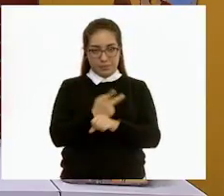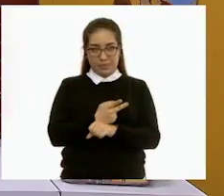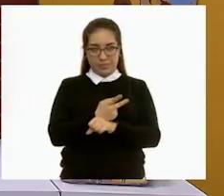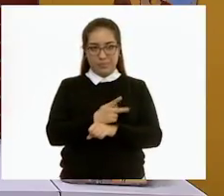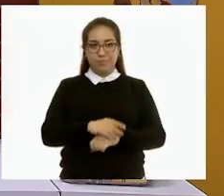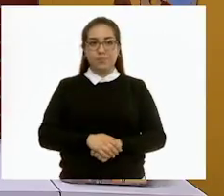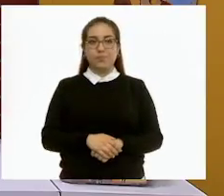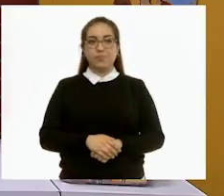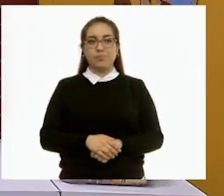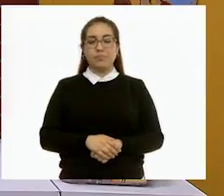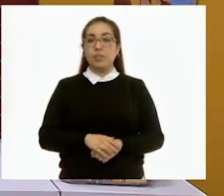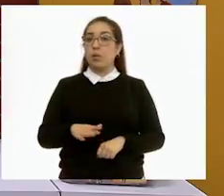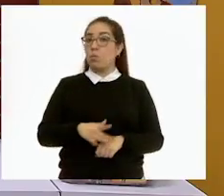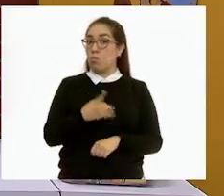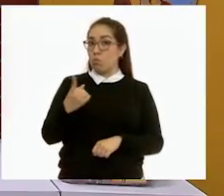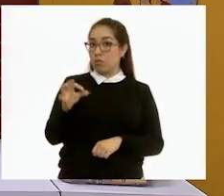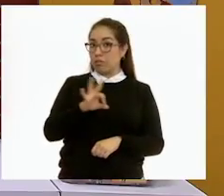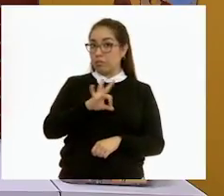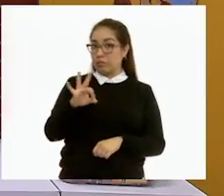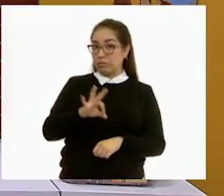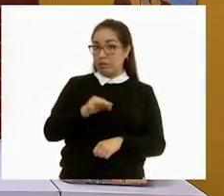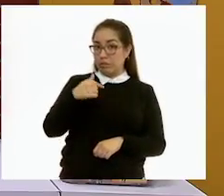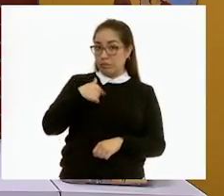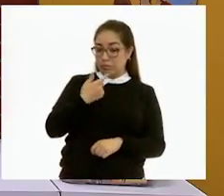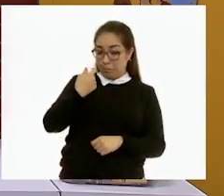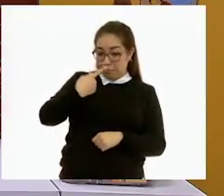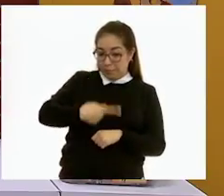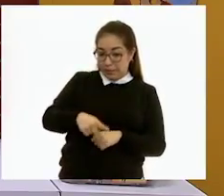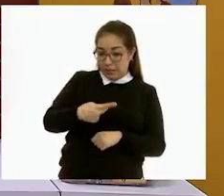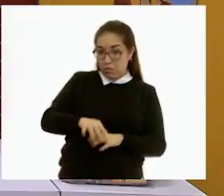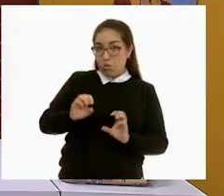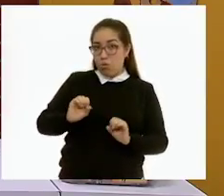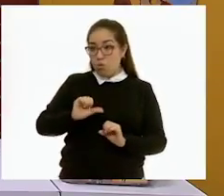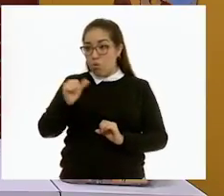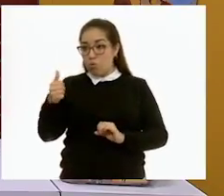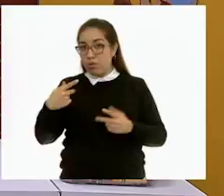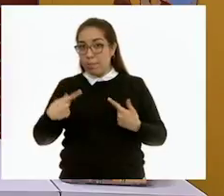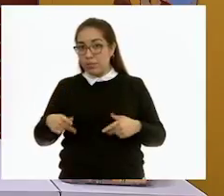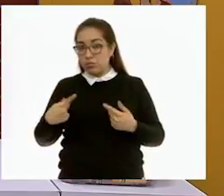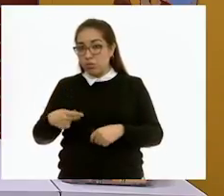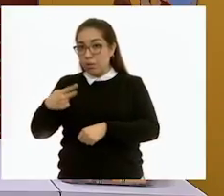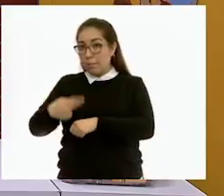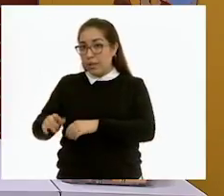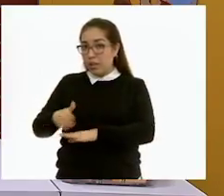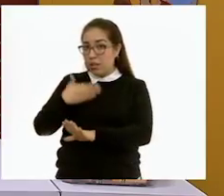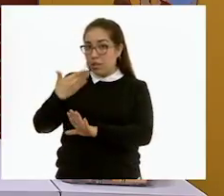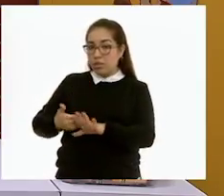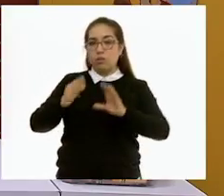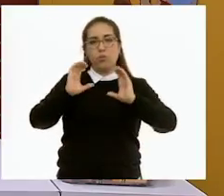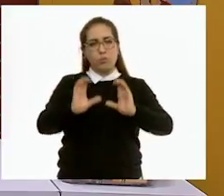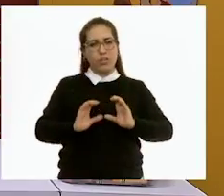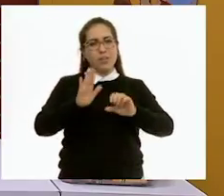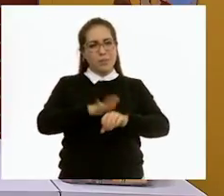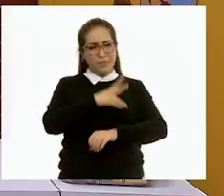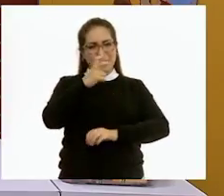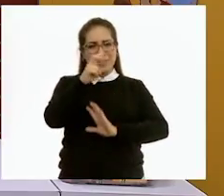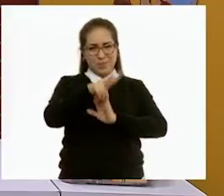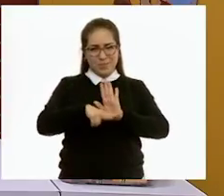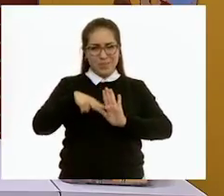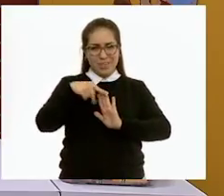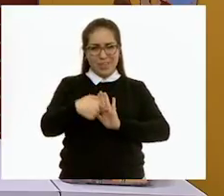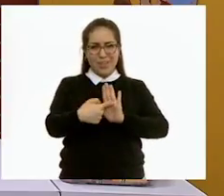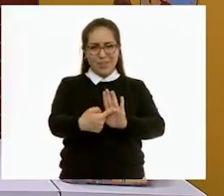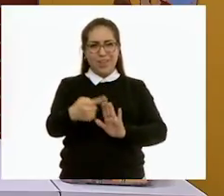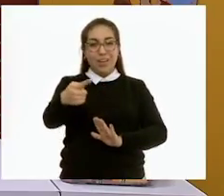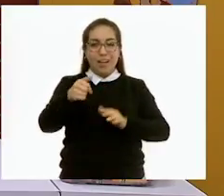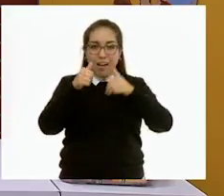Porque puedes poner en peligro tu vida y la de otras personas. Para ello, hemos seleccionado una historia y una explicación.